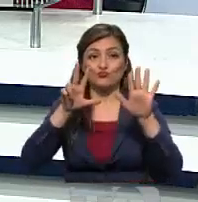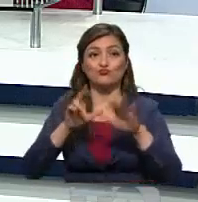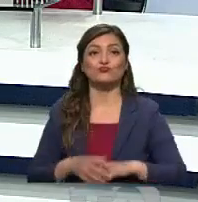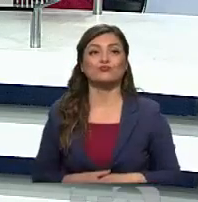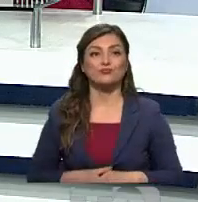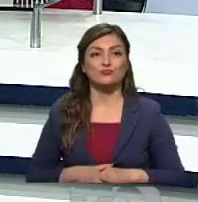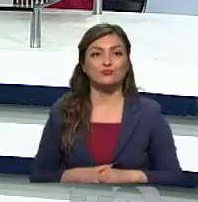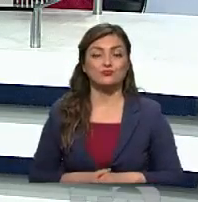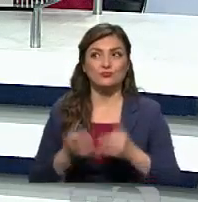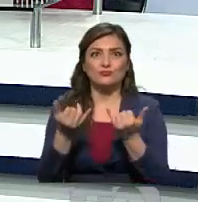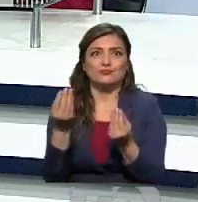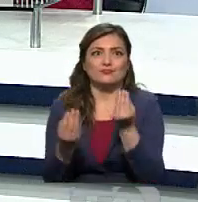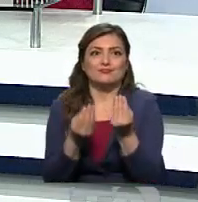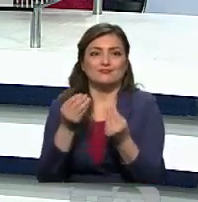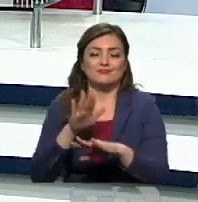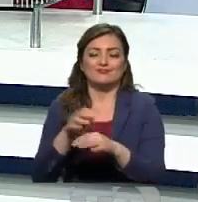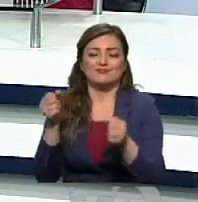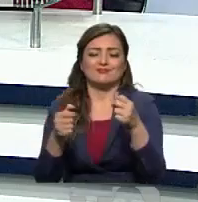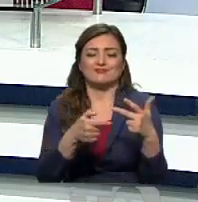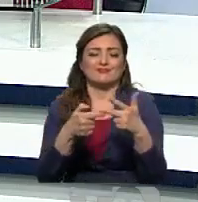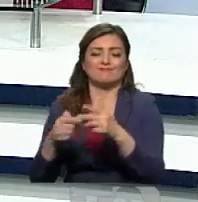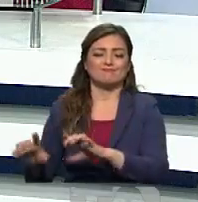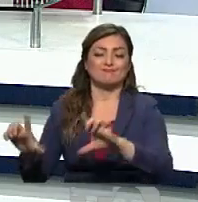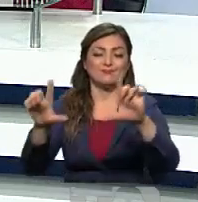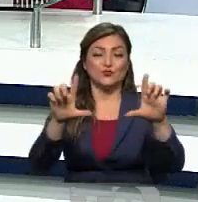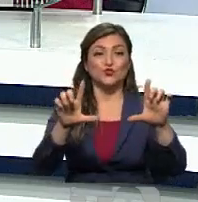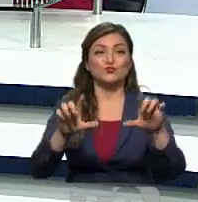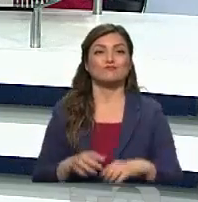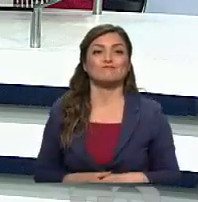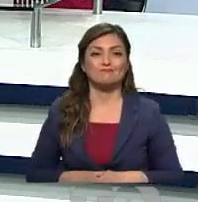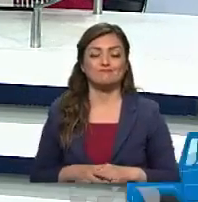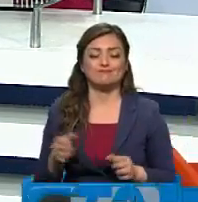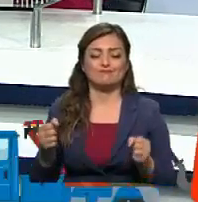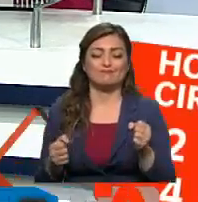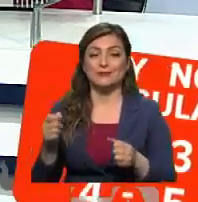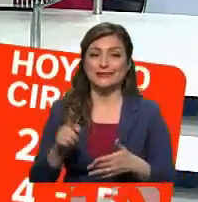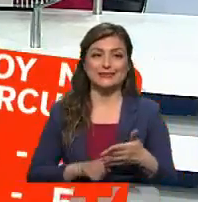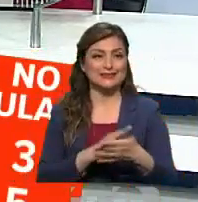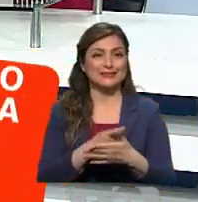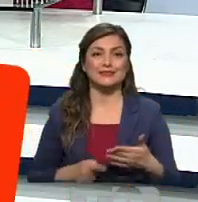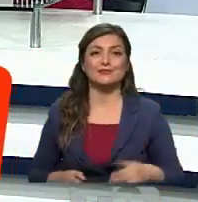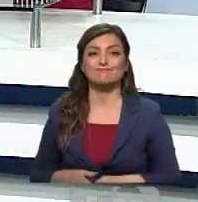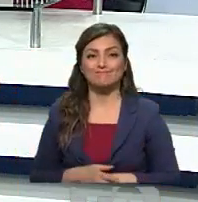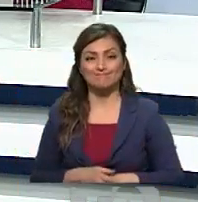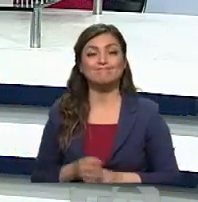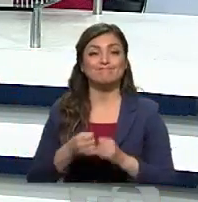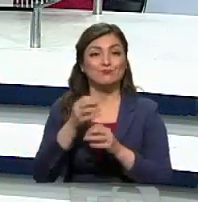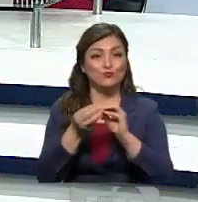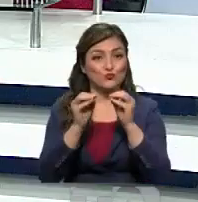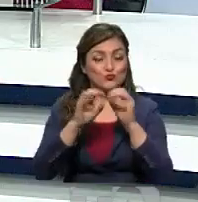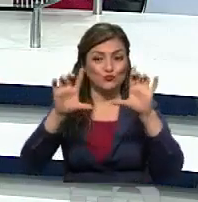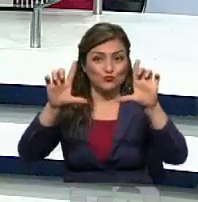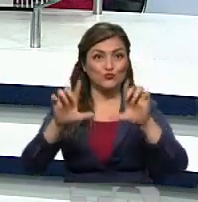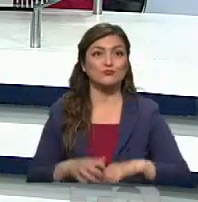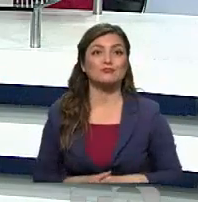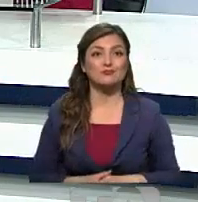la mañana y es hora de llamar a la Wincha de Teleamazonas para conocer cuáles son los vehículos que hoy no pueden circular según el último dígito de la